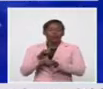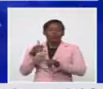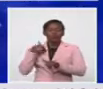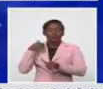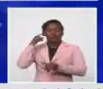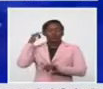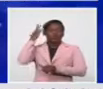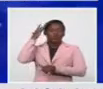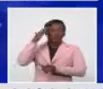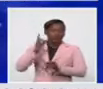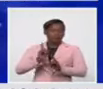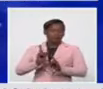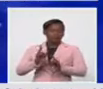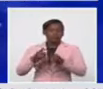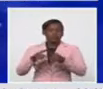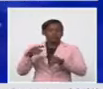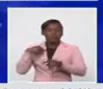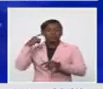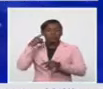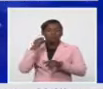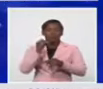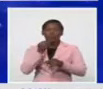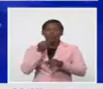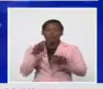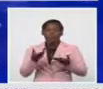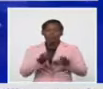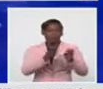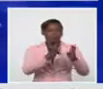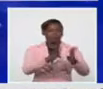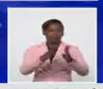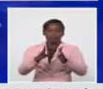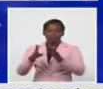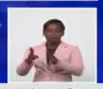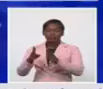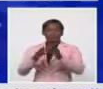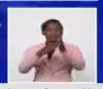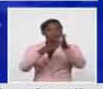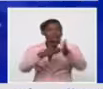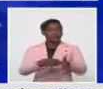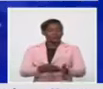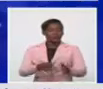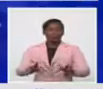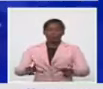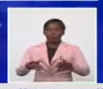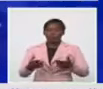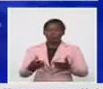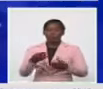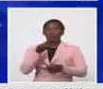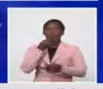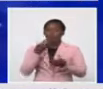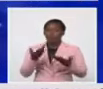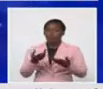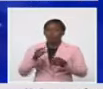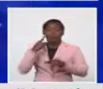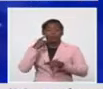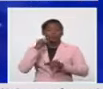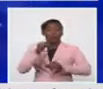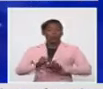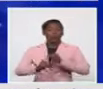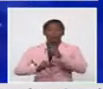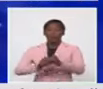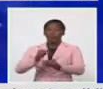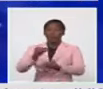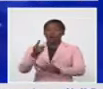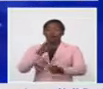aspectos, hay que ver los aspectos que se van logrando, y así vemos un grupo de territorios donde se